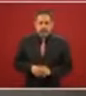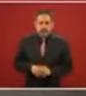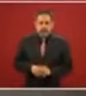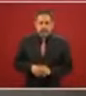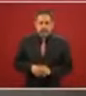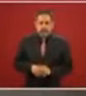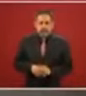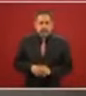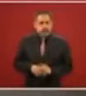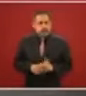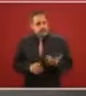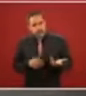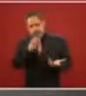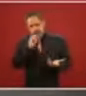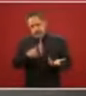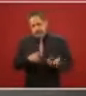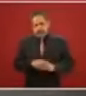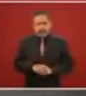pues no puede haber